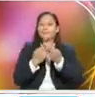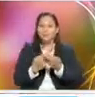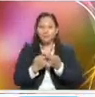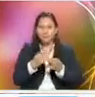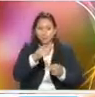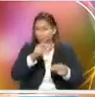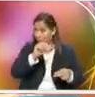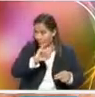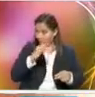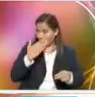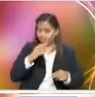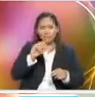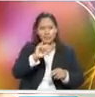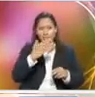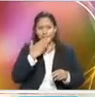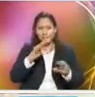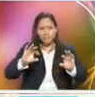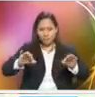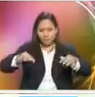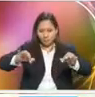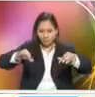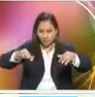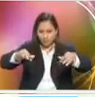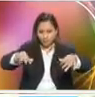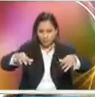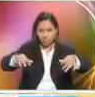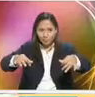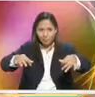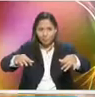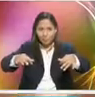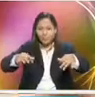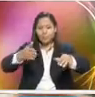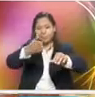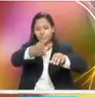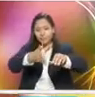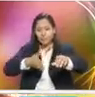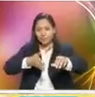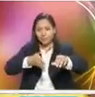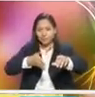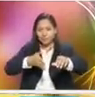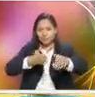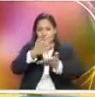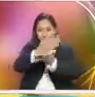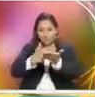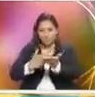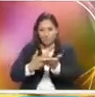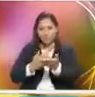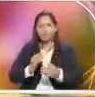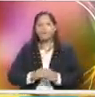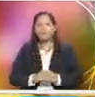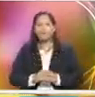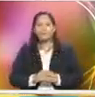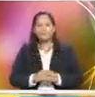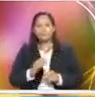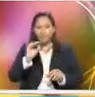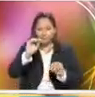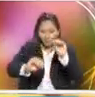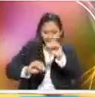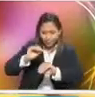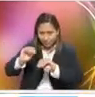bien el luego- rollito? Sí, así está bien. Lo hacemos rollito y lo cortamos a la mitad. Y lo cortamos, muy bien. Sí, ya te voy. Y lo vamos